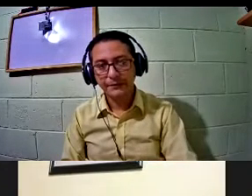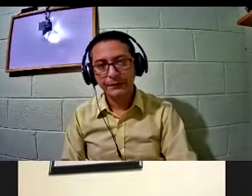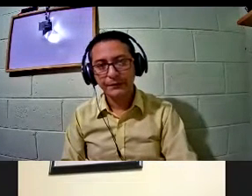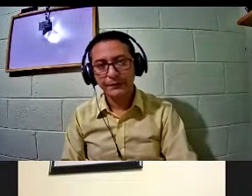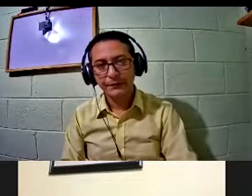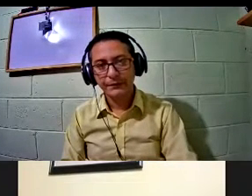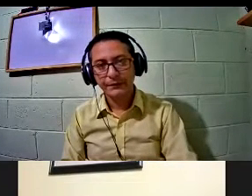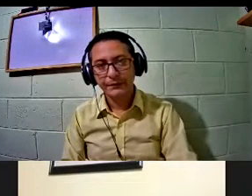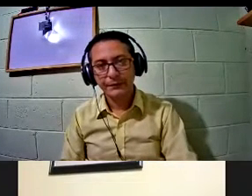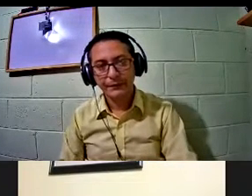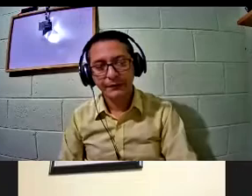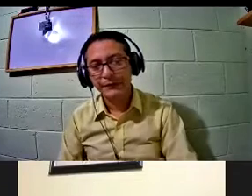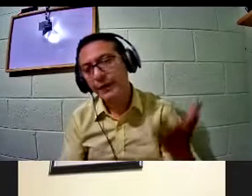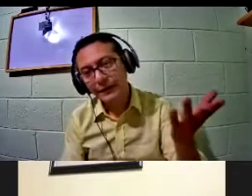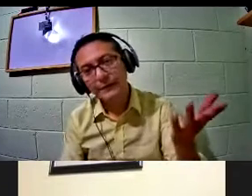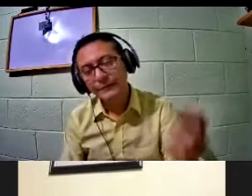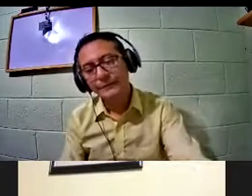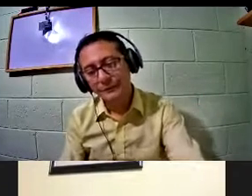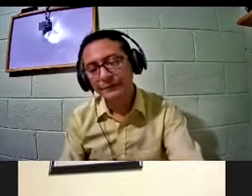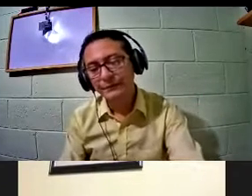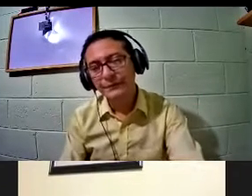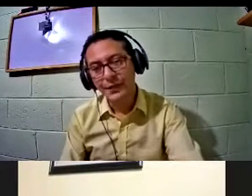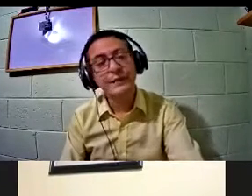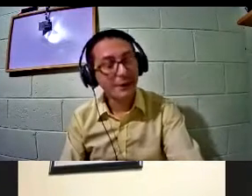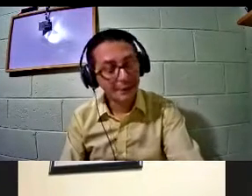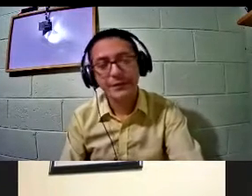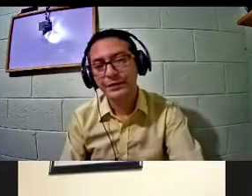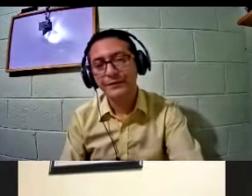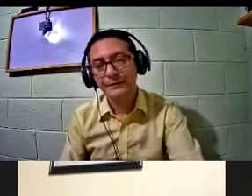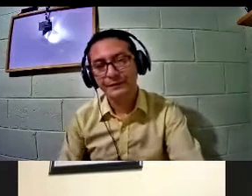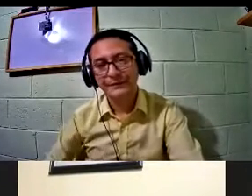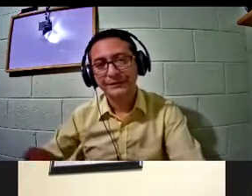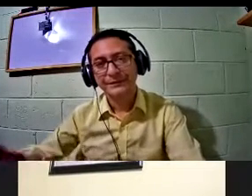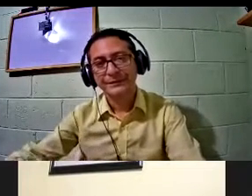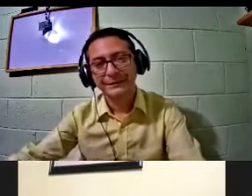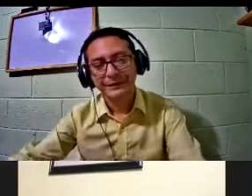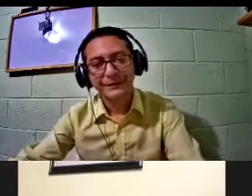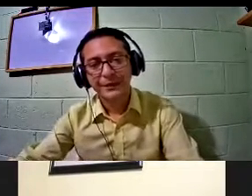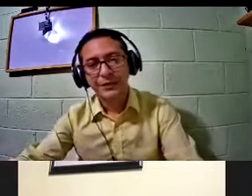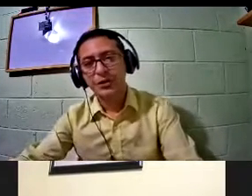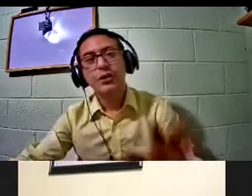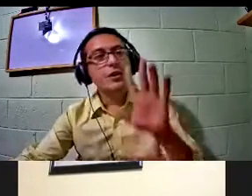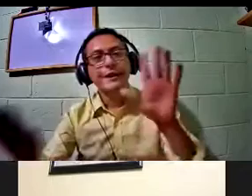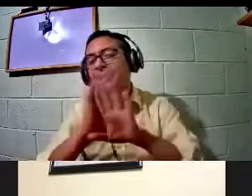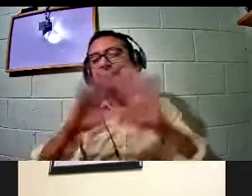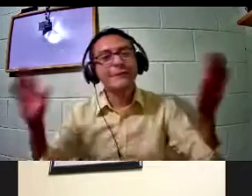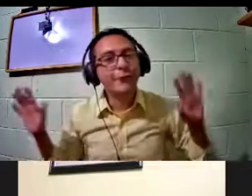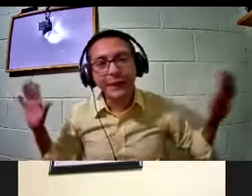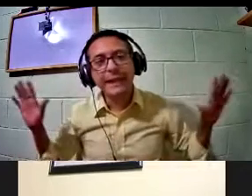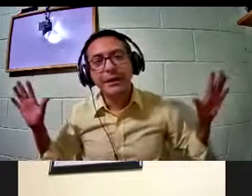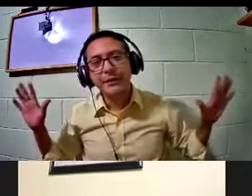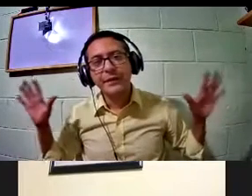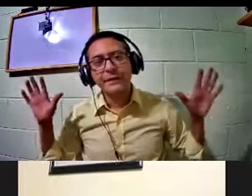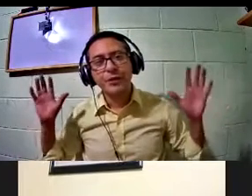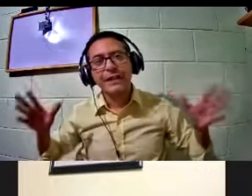próxima semana? ¿O qué harás la próxima semana? ¿Se sobreentiende que es un futuro? Yes, of course. Yeah. So, let's